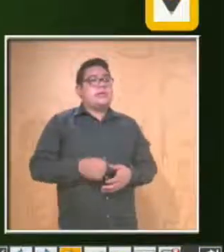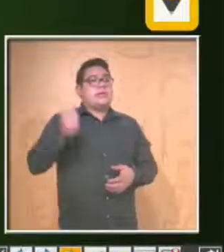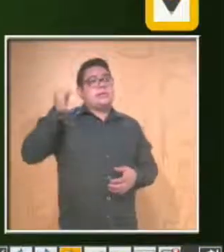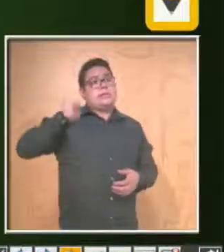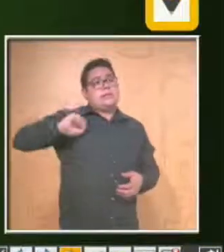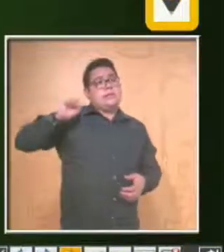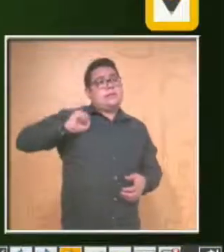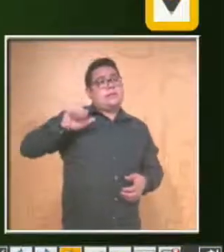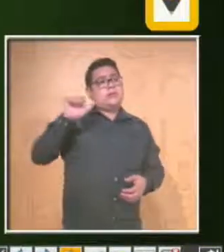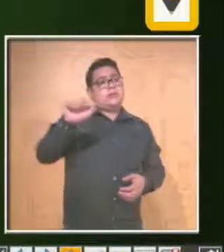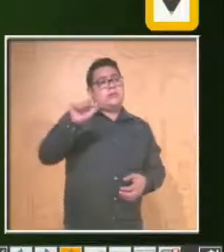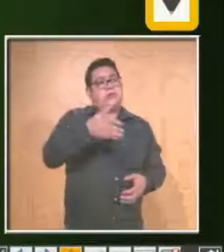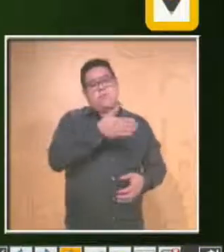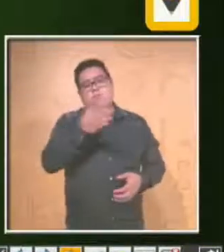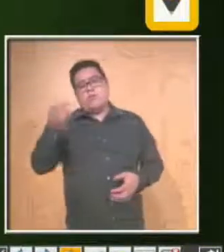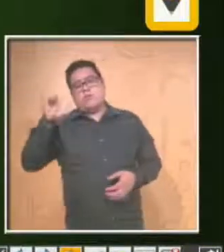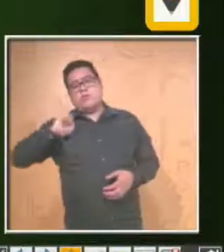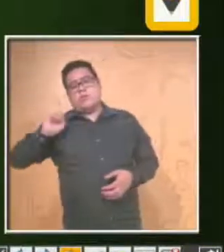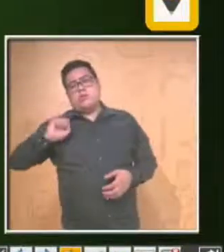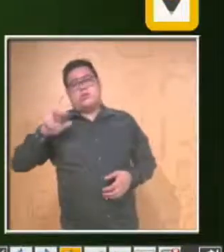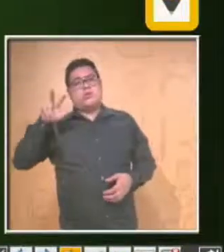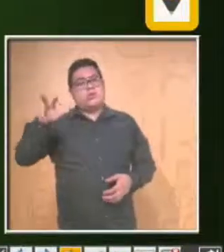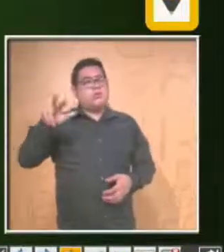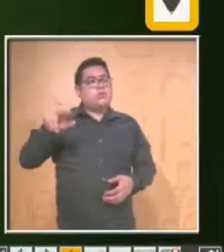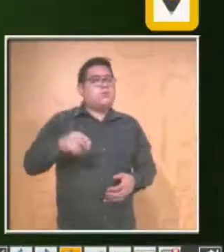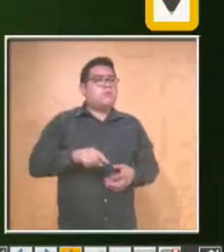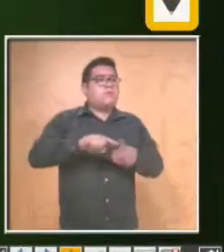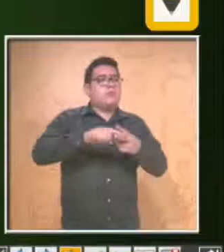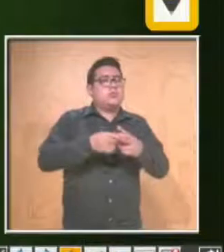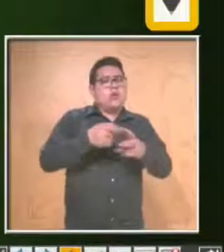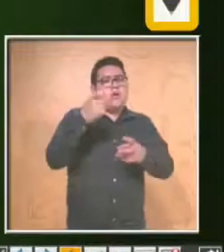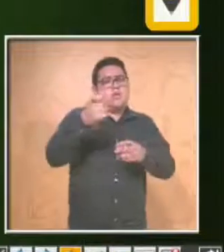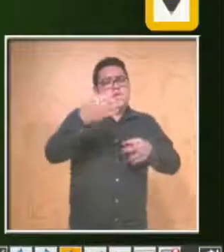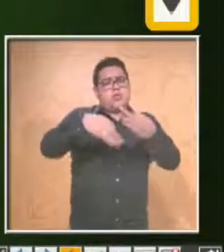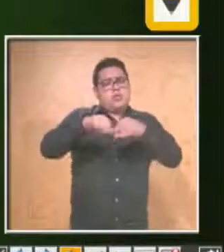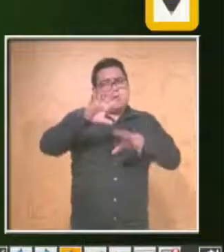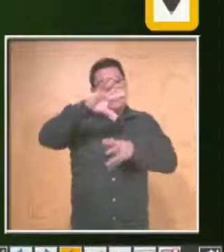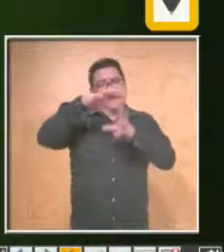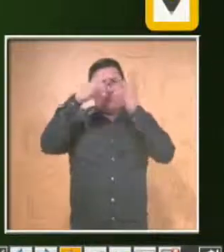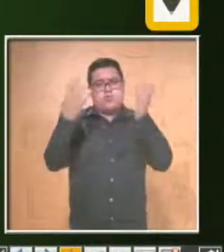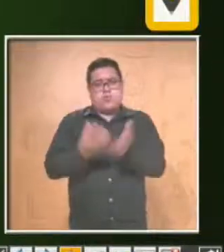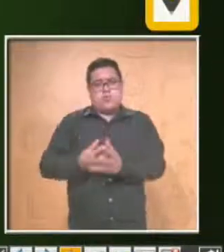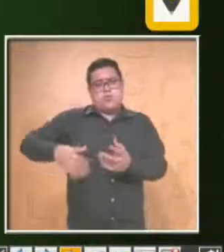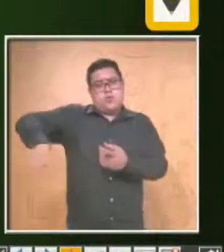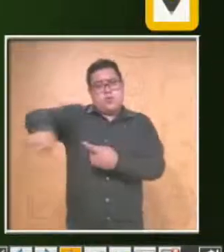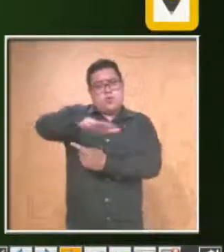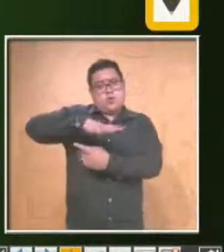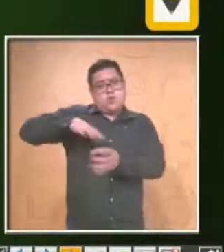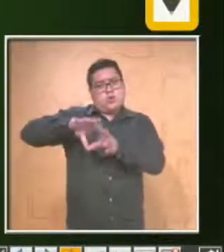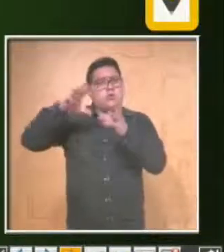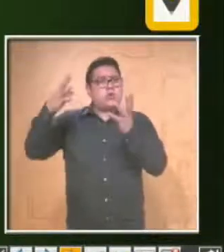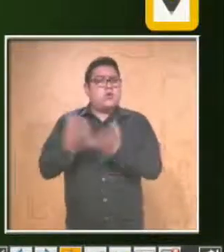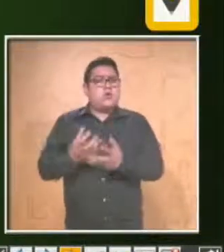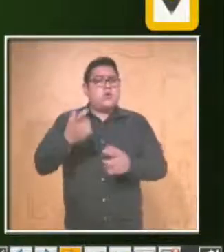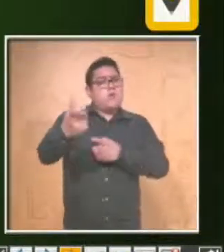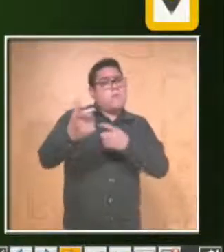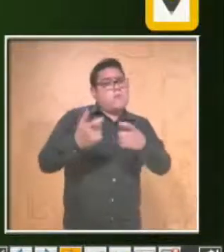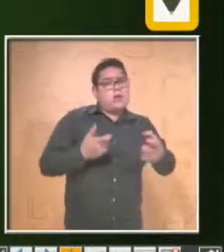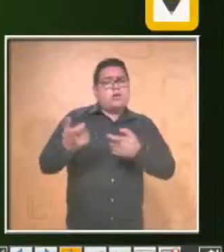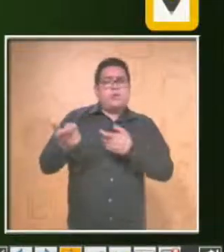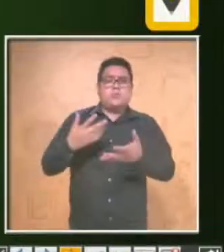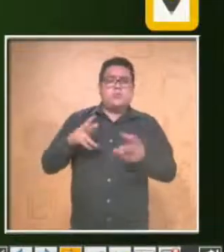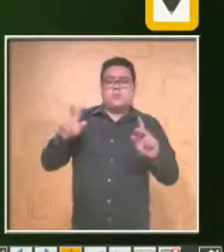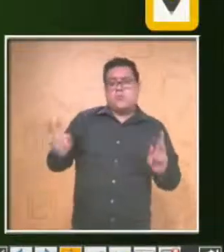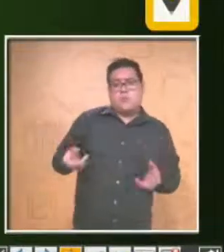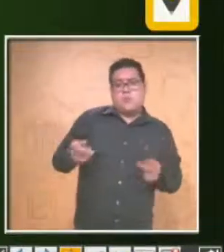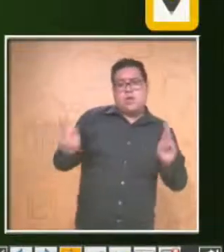siglo XVIII, surgimiento de la economía mundial, contexto mundial, el comercio de la seda y las especias, el